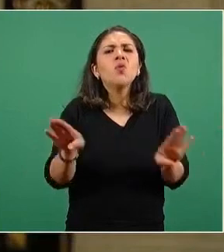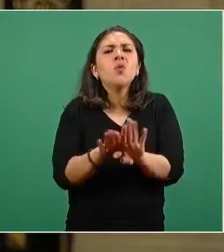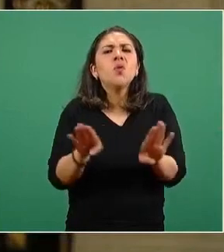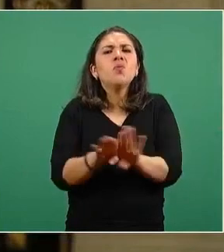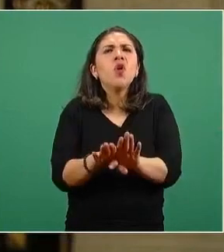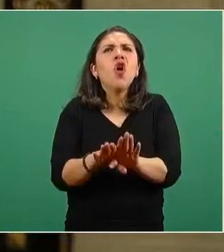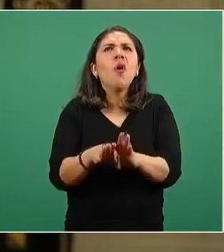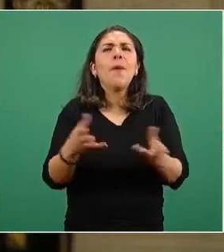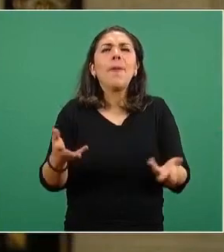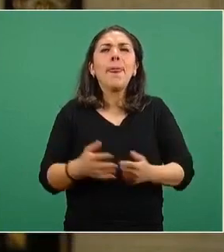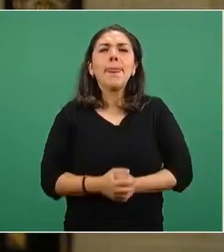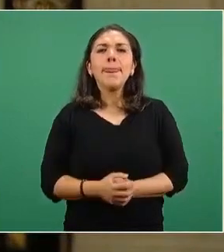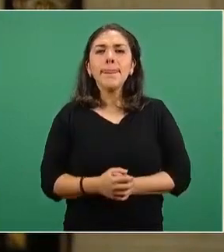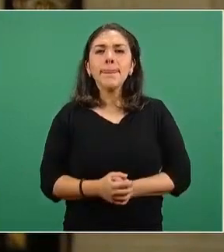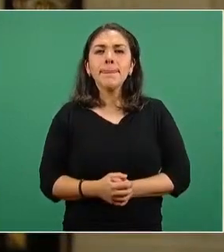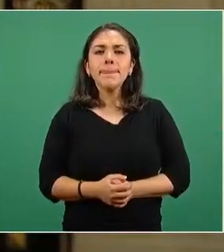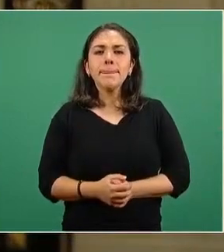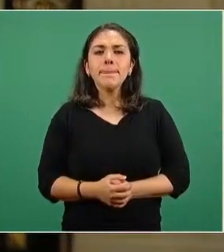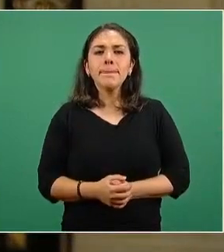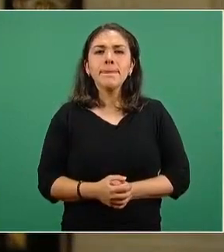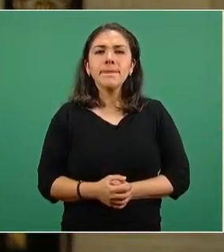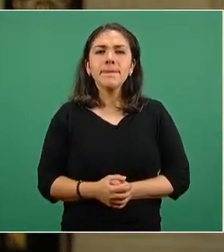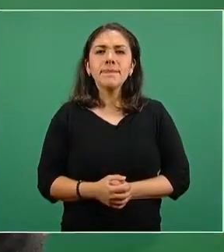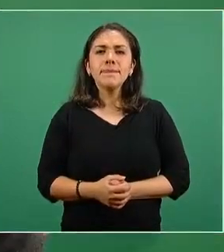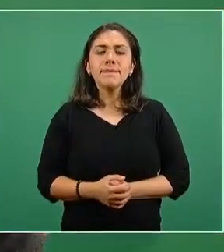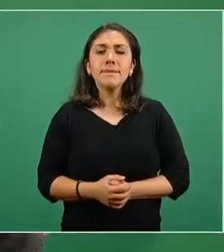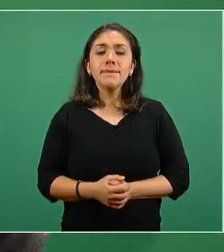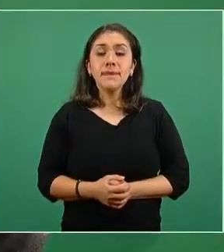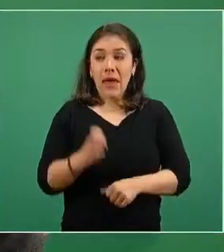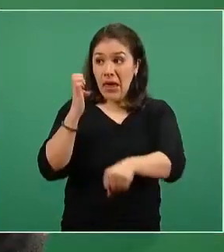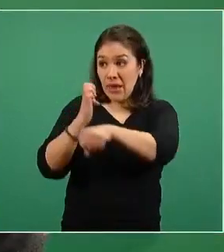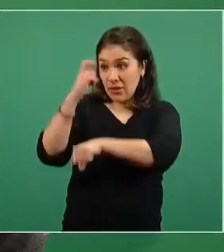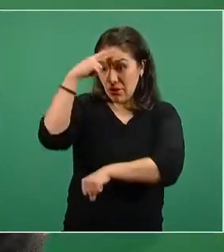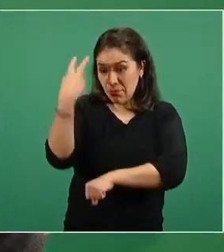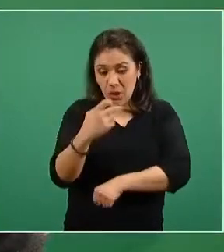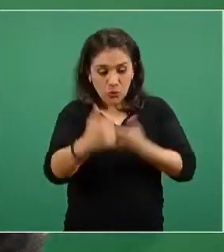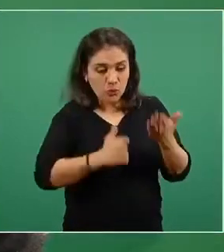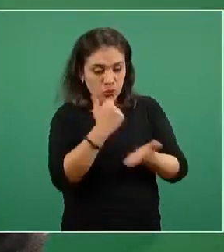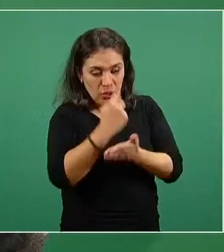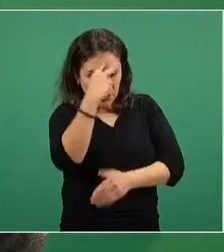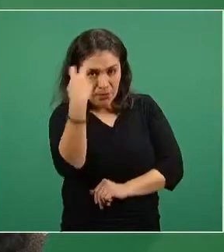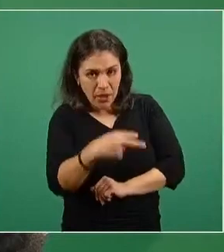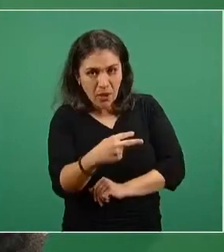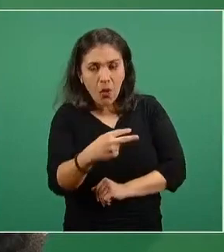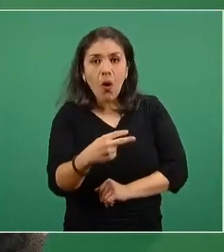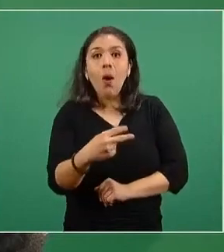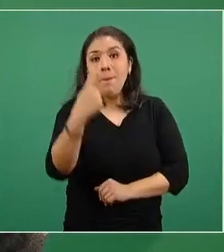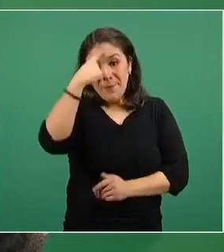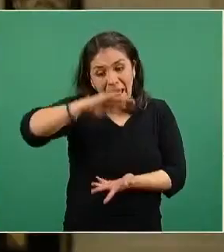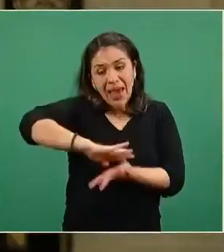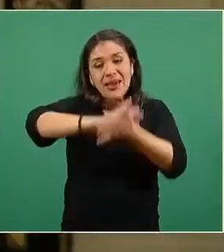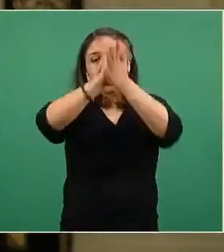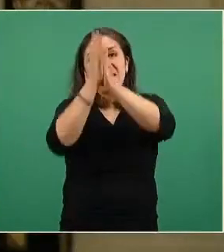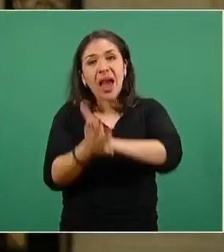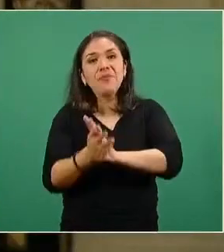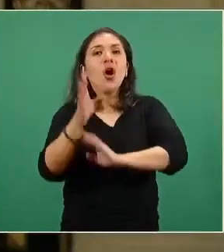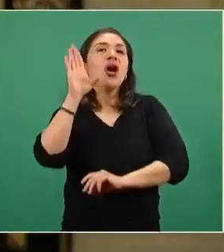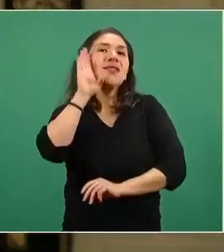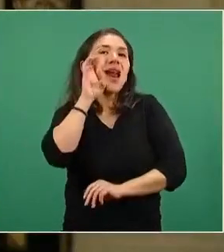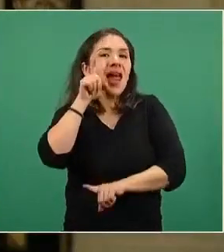qué especificaciones va a tener para que tanto el Estado de México como la Ciudad de México pasen a semáforo